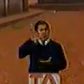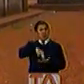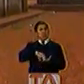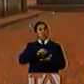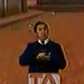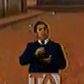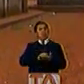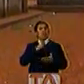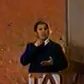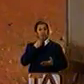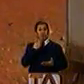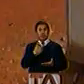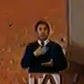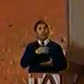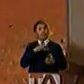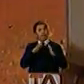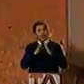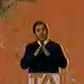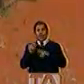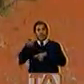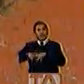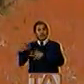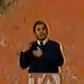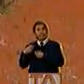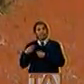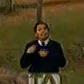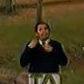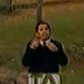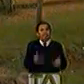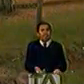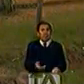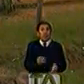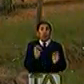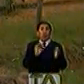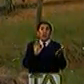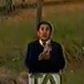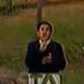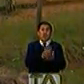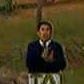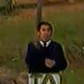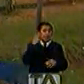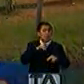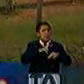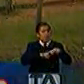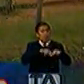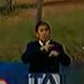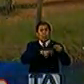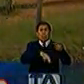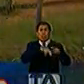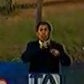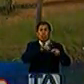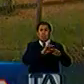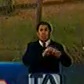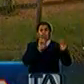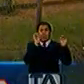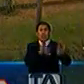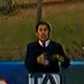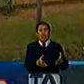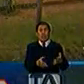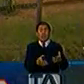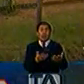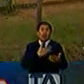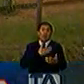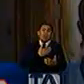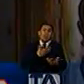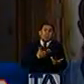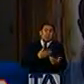¿Y qué decir de la escuela de Colón, que fue dejado a medio construir? Donde los padres de familia contribuyen económicamente para que se pueda hacer, o si no, la